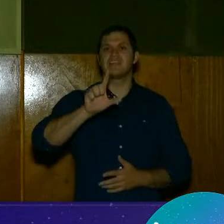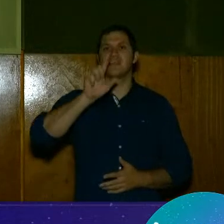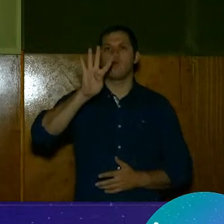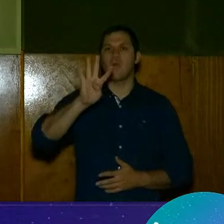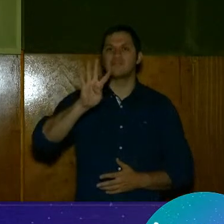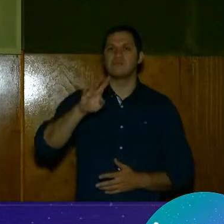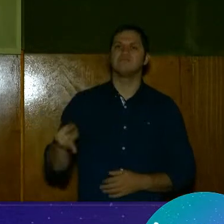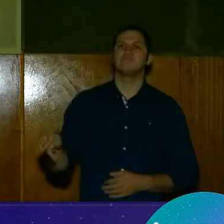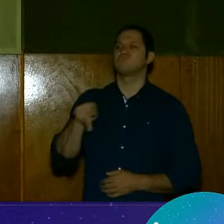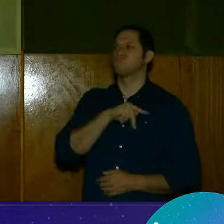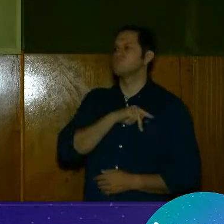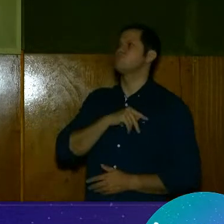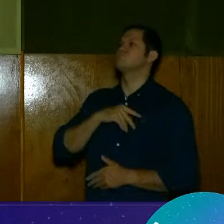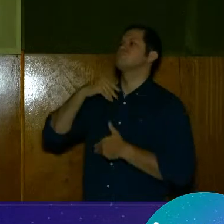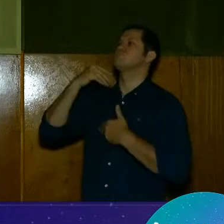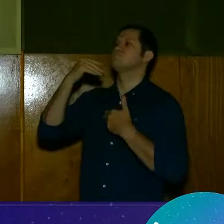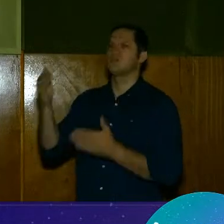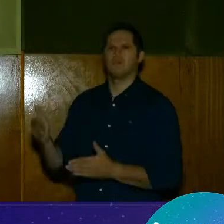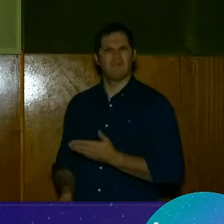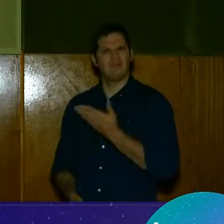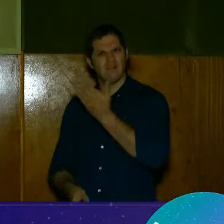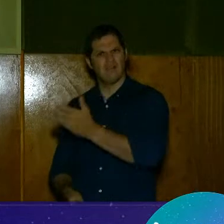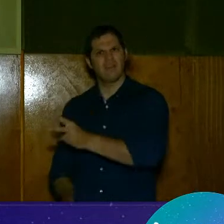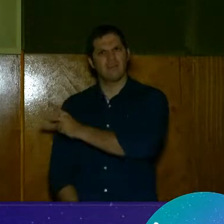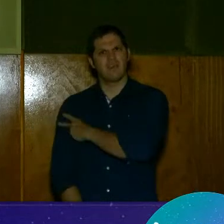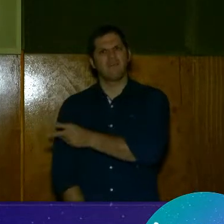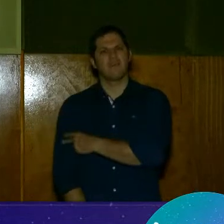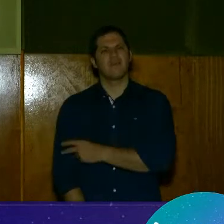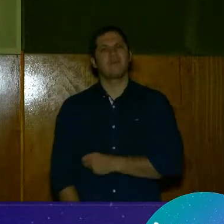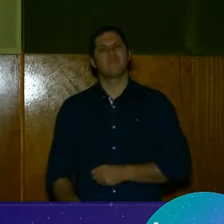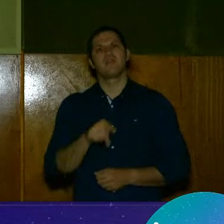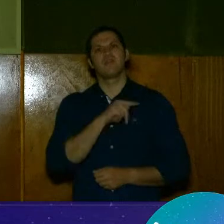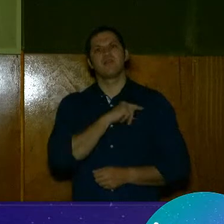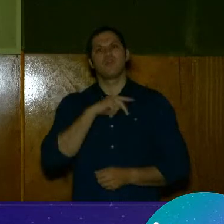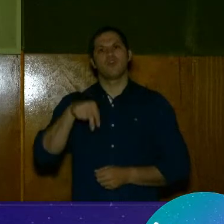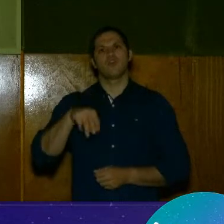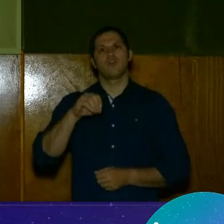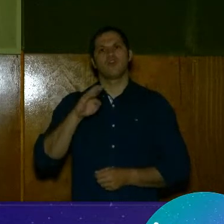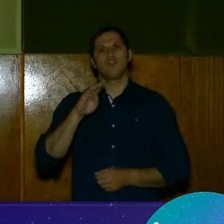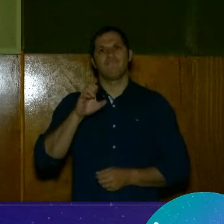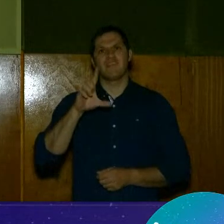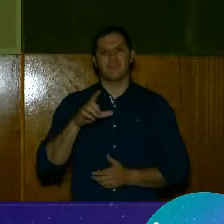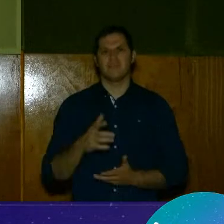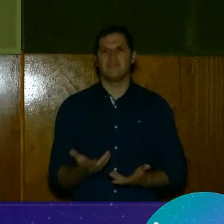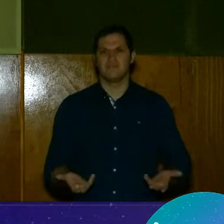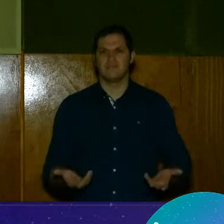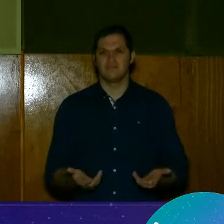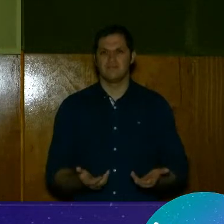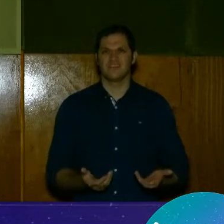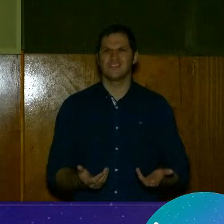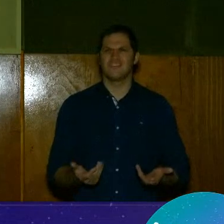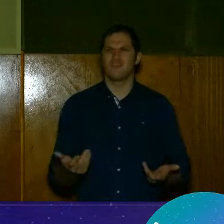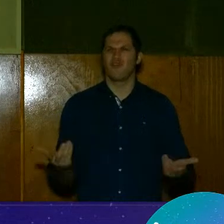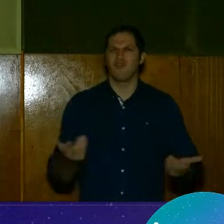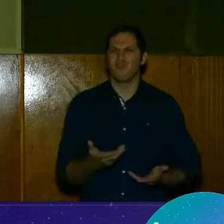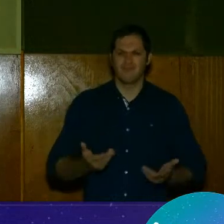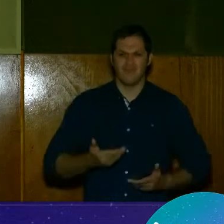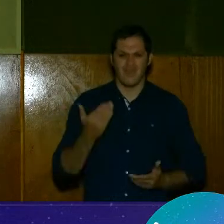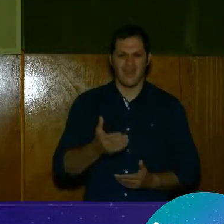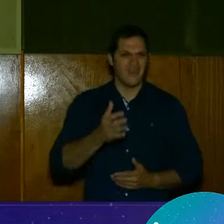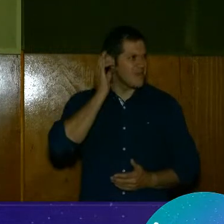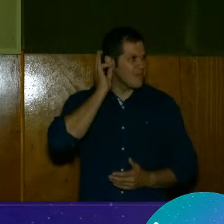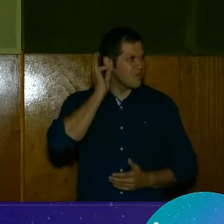lamentablemente fue el jefe el que recibió el premio nobel en el año 1974 lewis su jefe